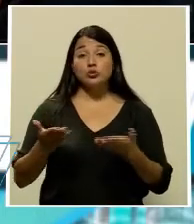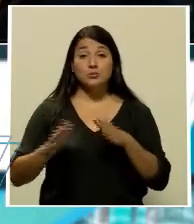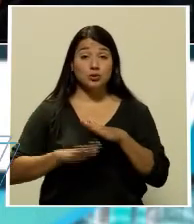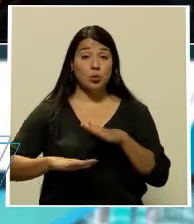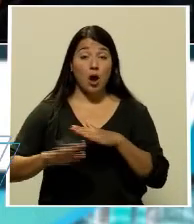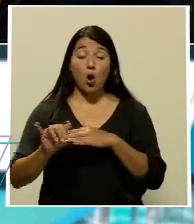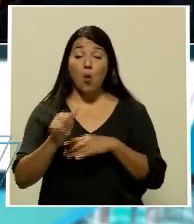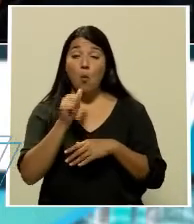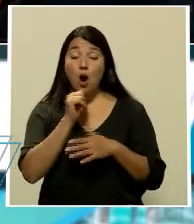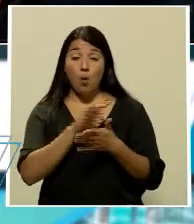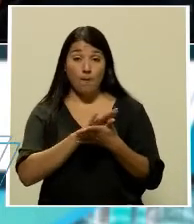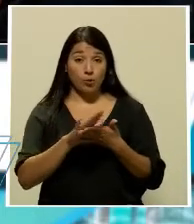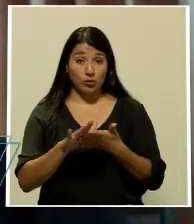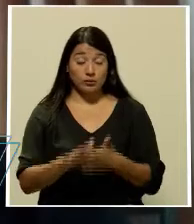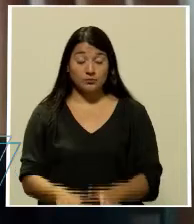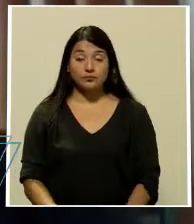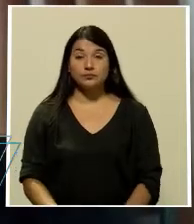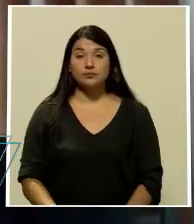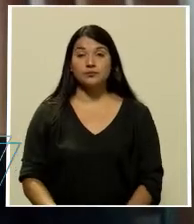como el agua potable.